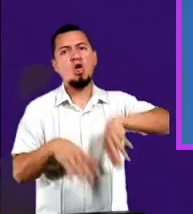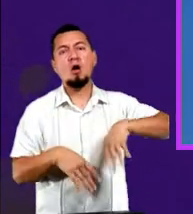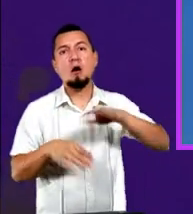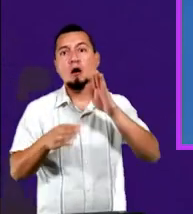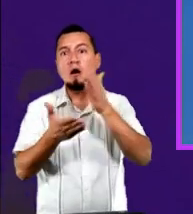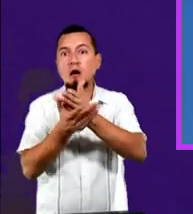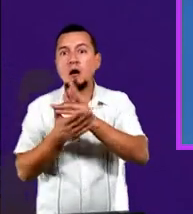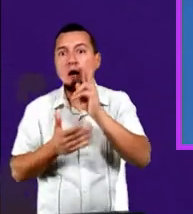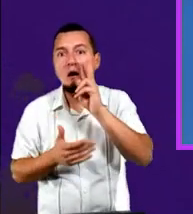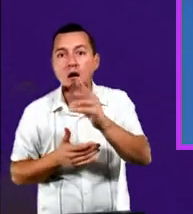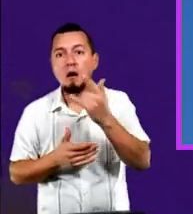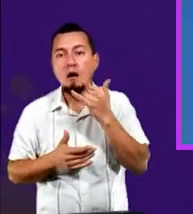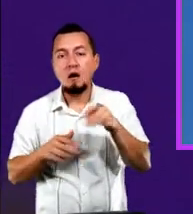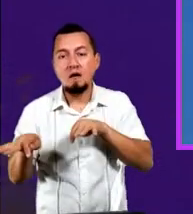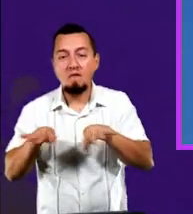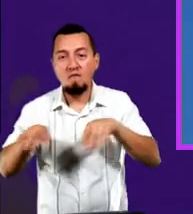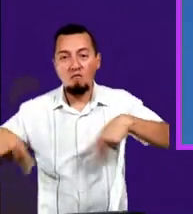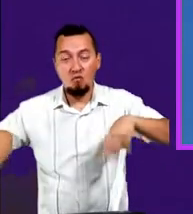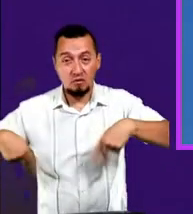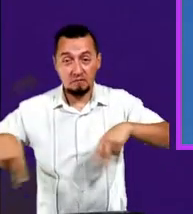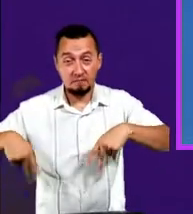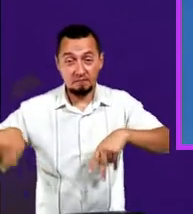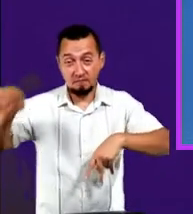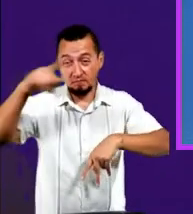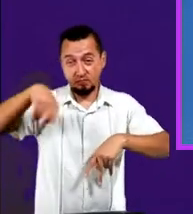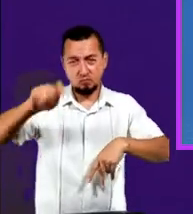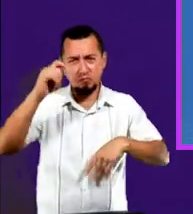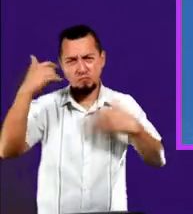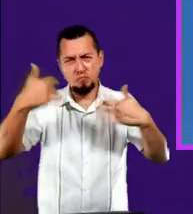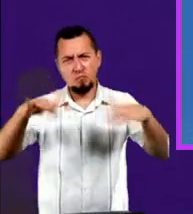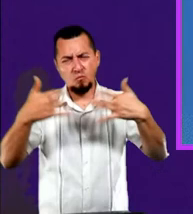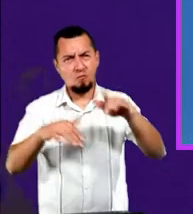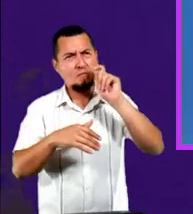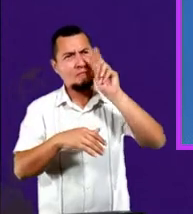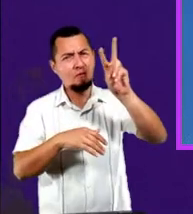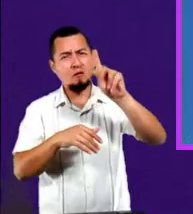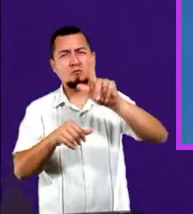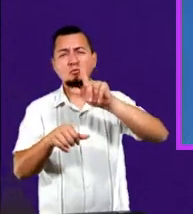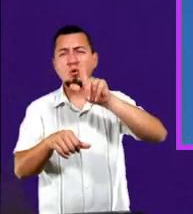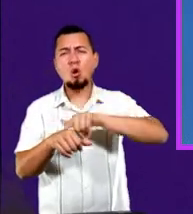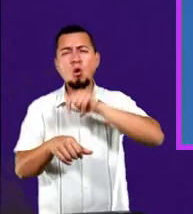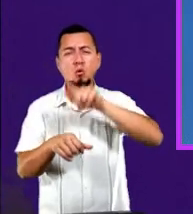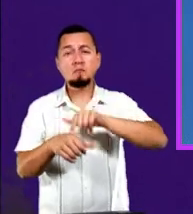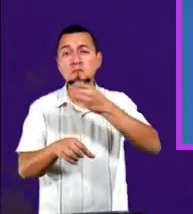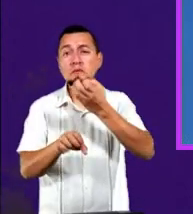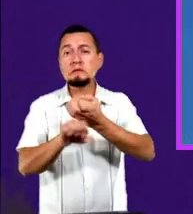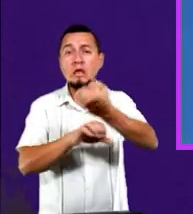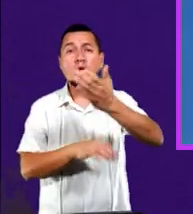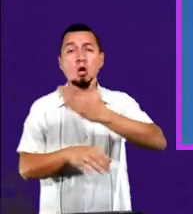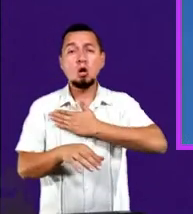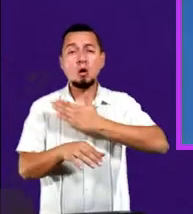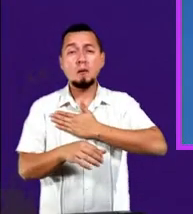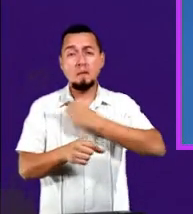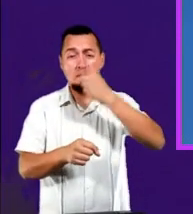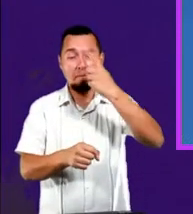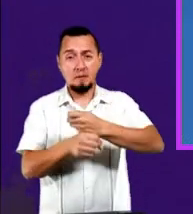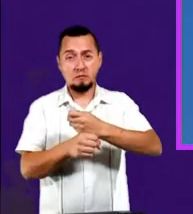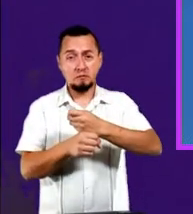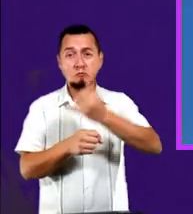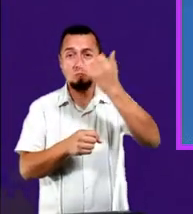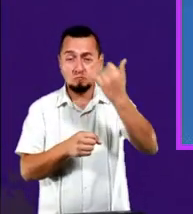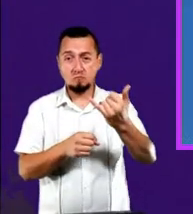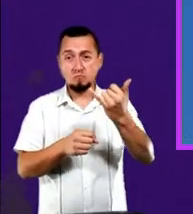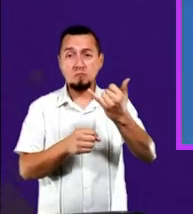oficiales. Jalisco fue el primer estado, no solamente en haber nacido, que tuvo también su